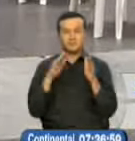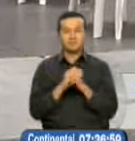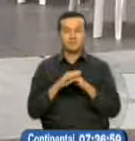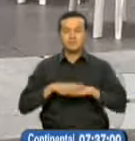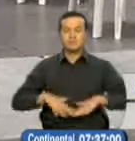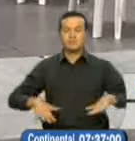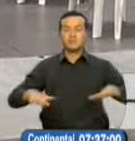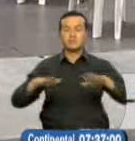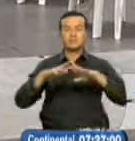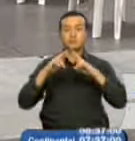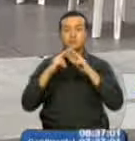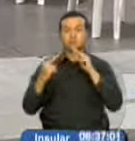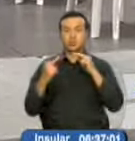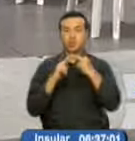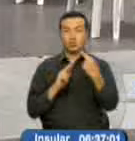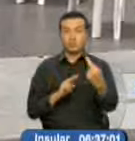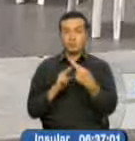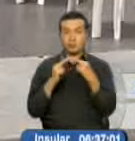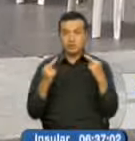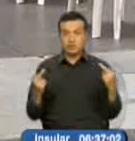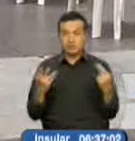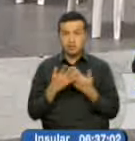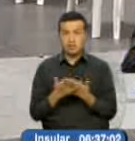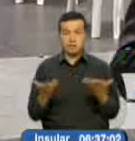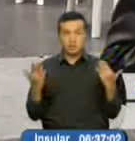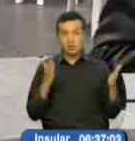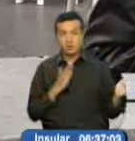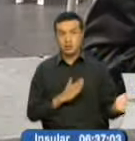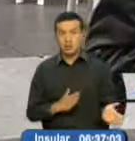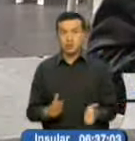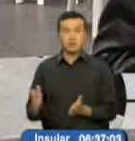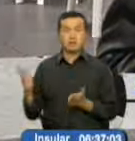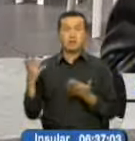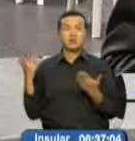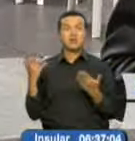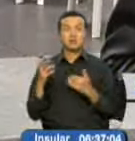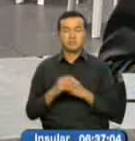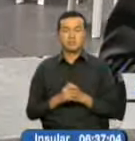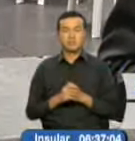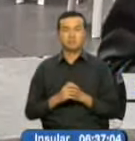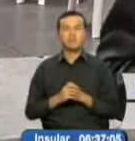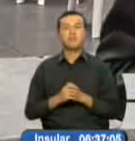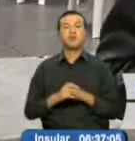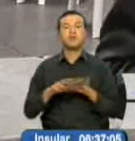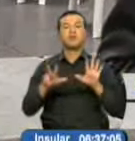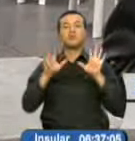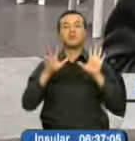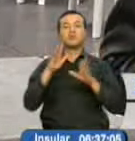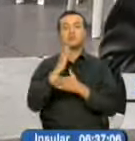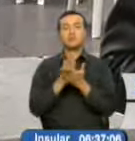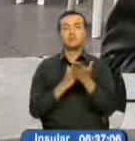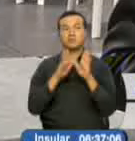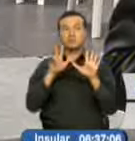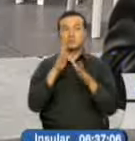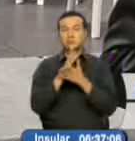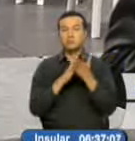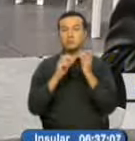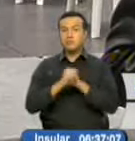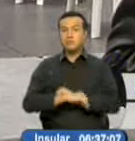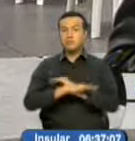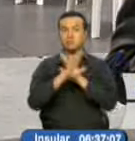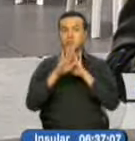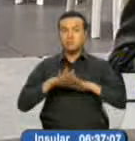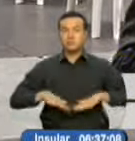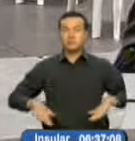Coliseo Rumiñahui es el lugar donde se ha instalado esta, donde se instalará a partir de las 8:30 de la mañana la audiencia